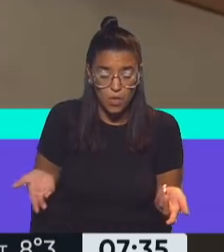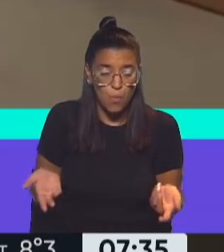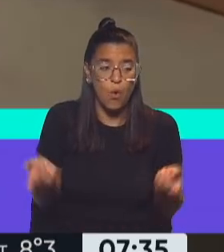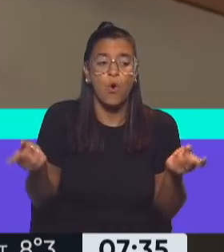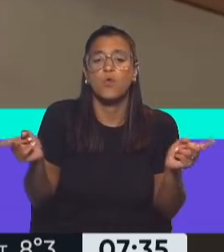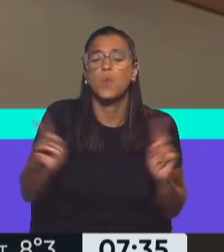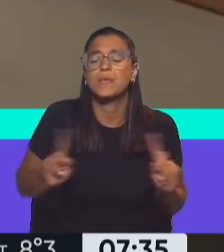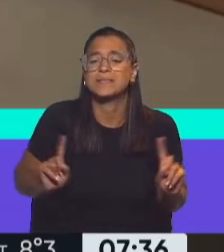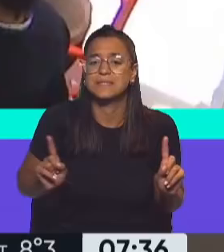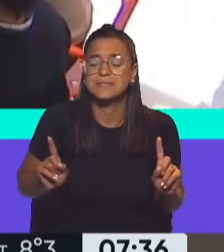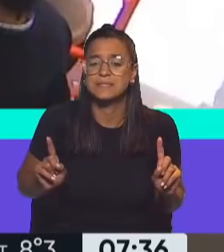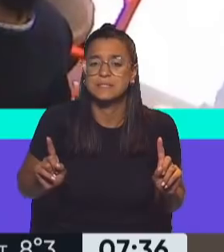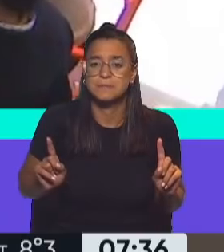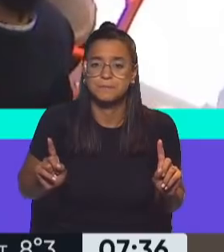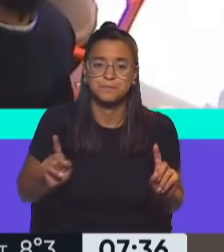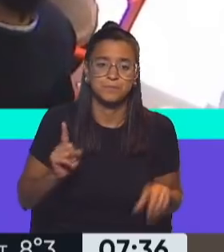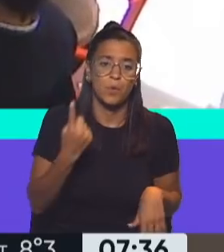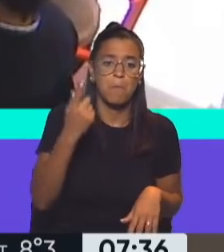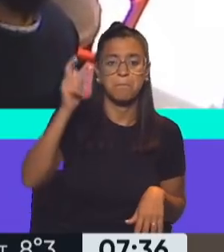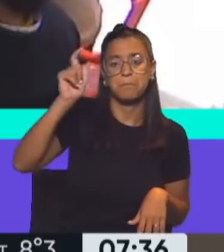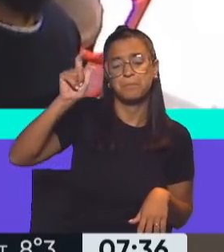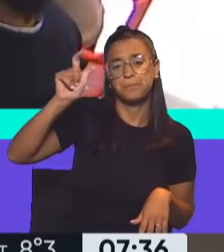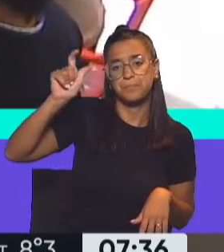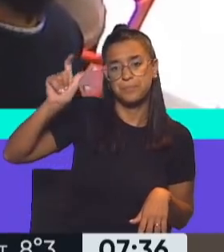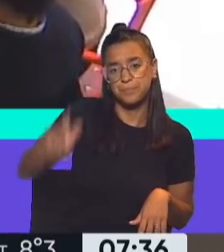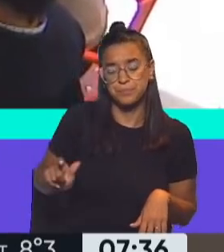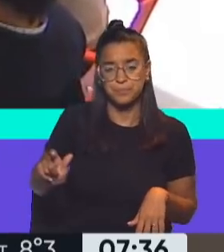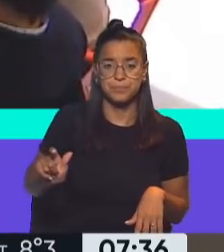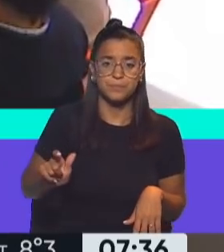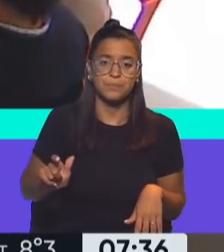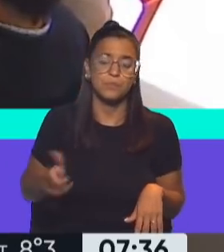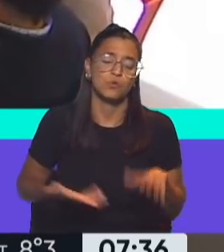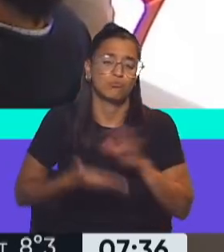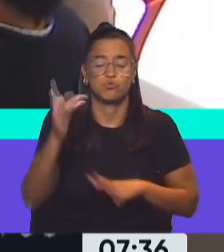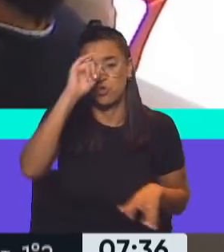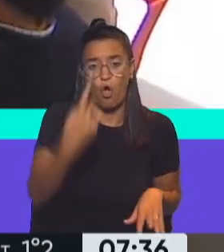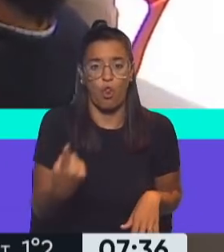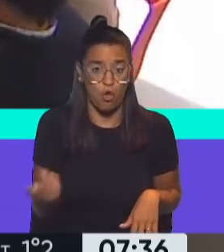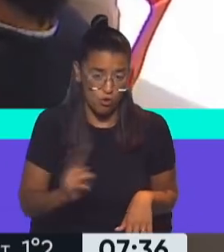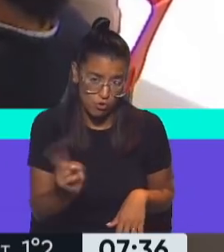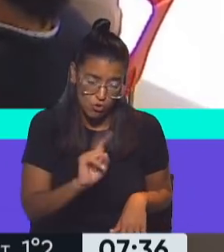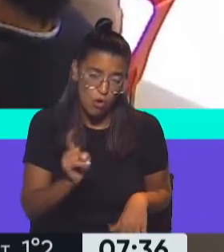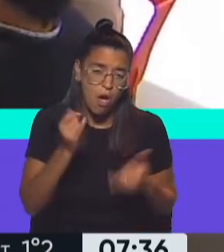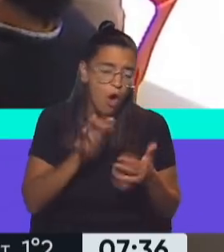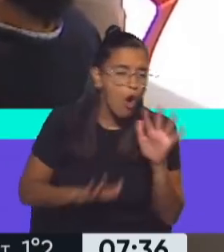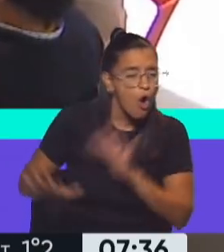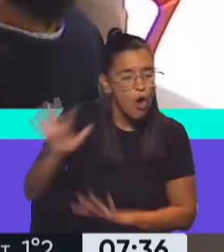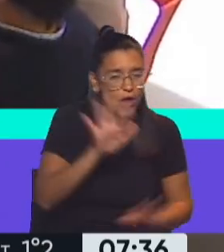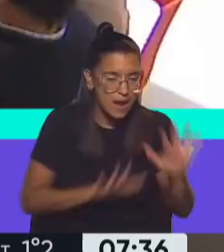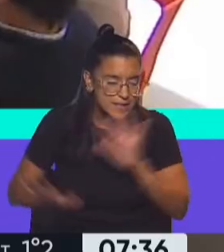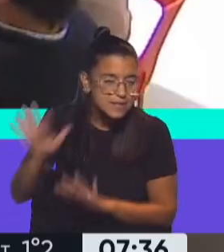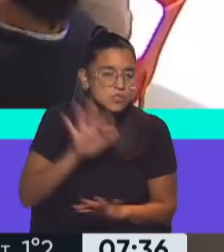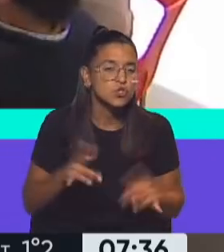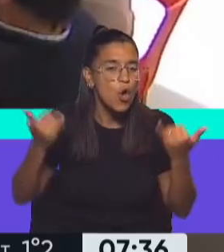hablando de alguien que se fue solo a hacer esto solo. Hay un nivel de organización